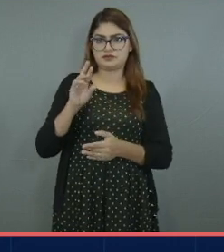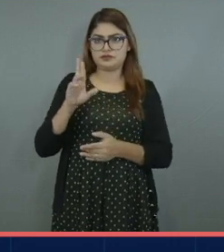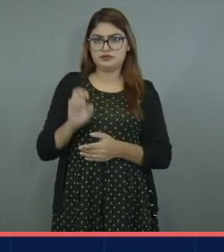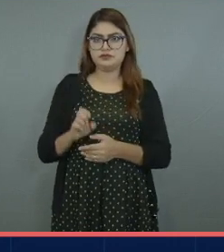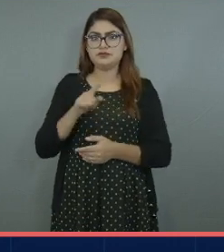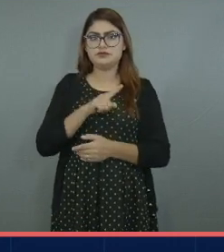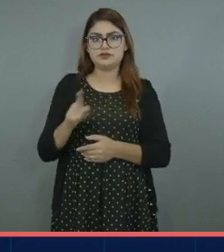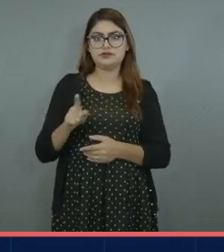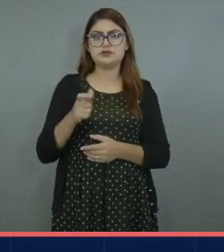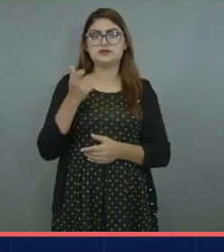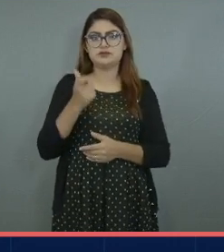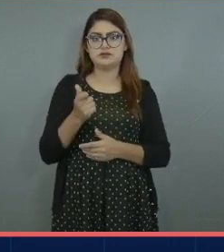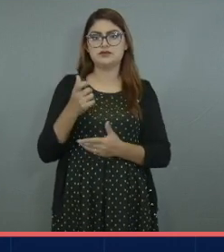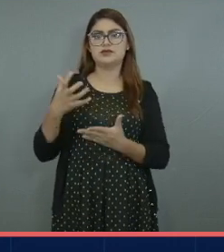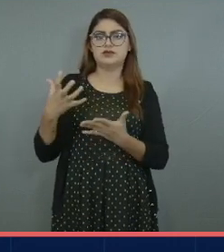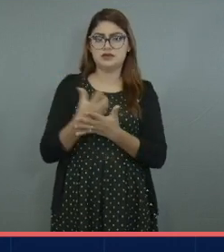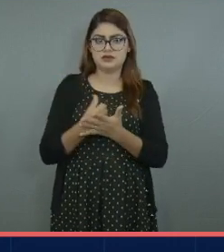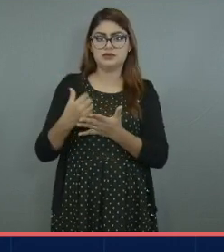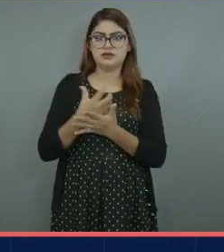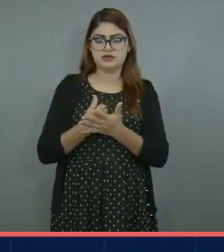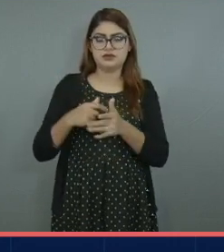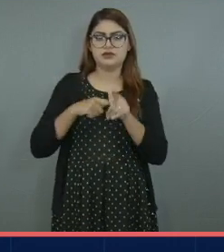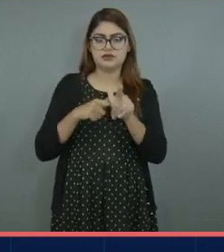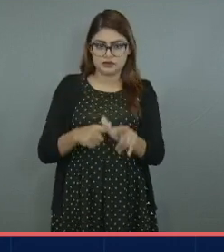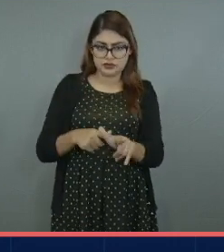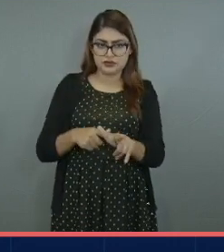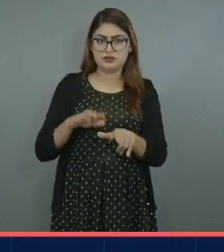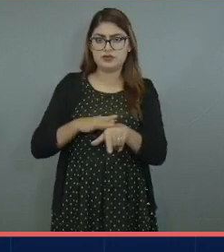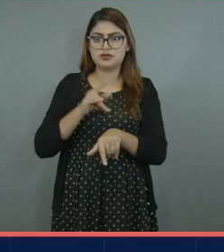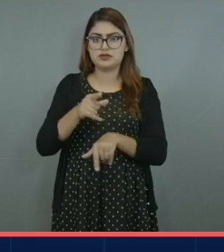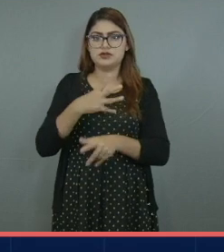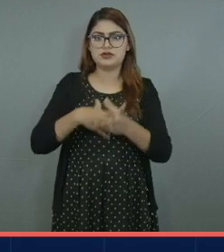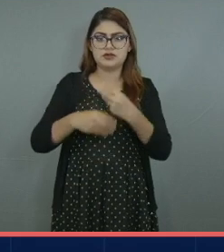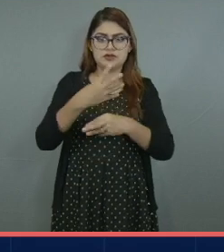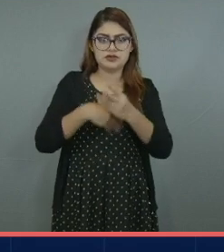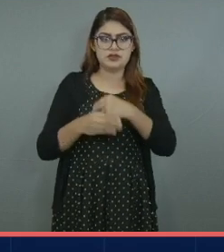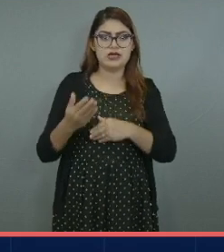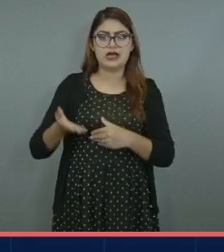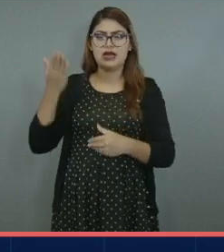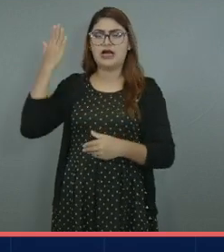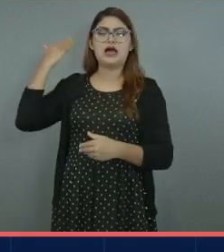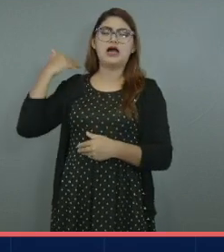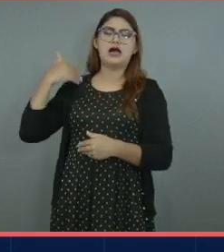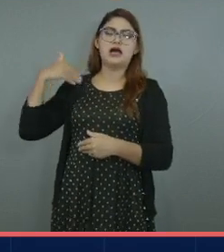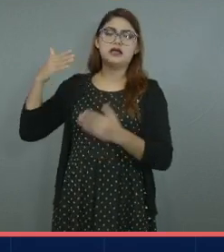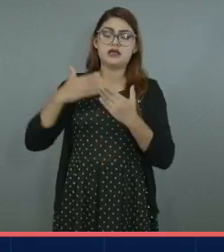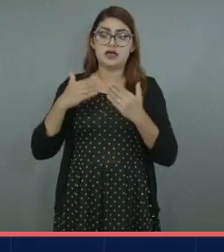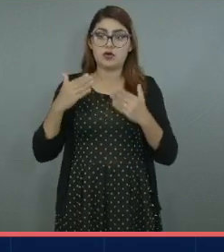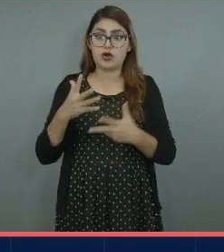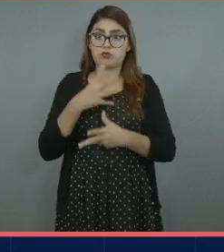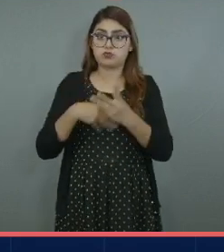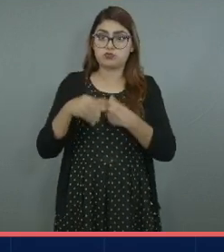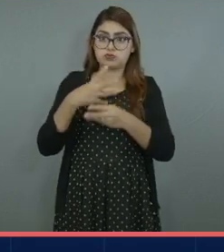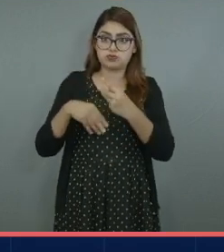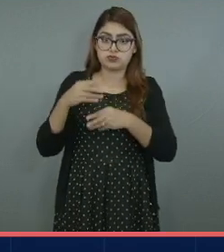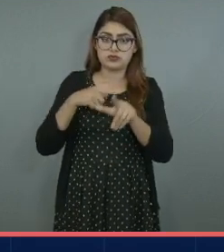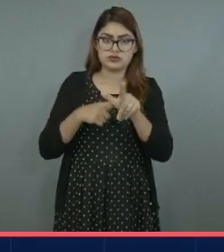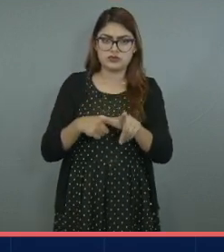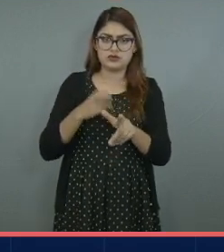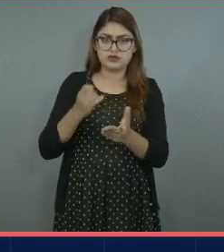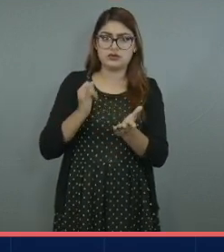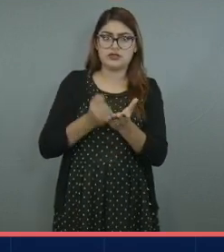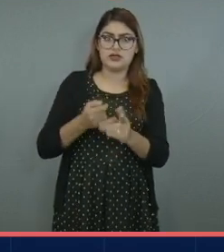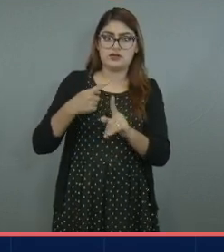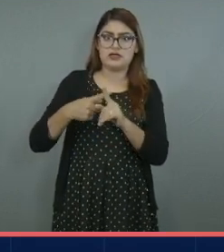ganando dinero de los intereses, de lo que ahorraron y de lo que también estaban ahorrando hace mucho tiempo. Es decir, el interés más el